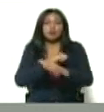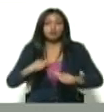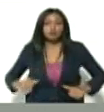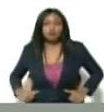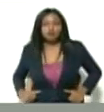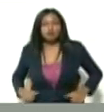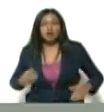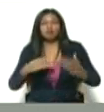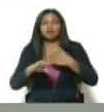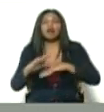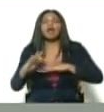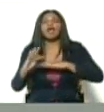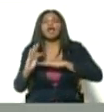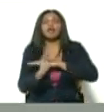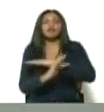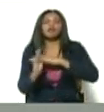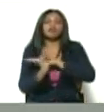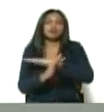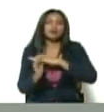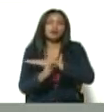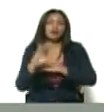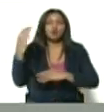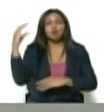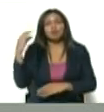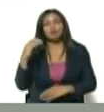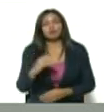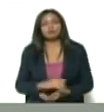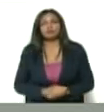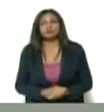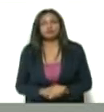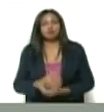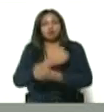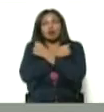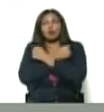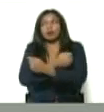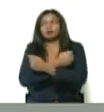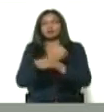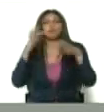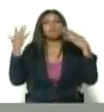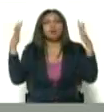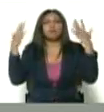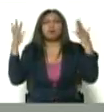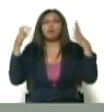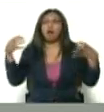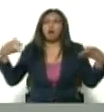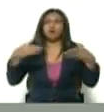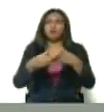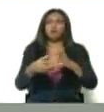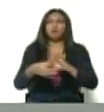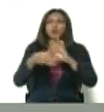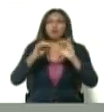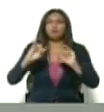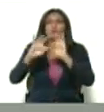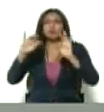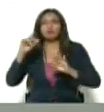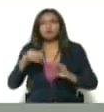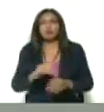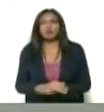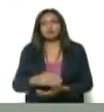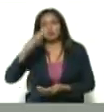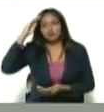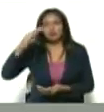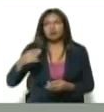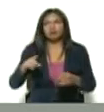San Antonio. Desde aquí, nuestro abrazo y nuestro aplauso a todo el equipo de la Unión Cívico-Militar